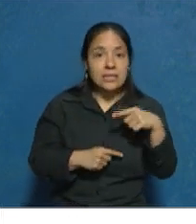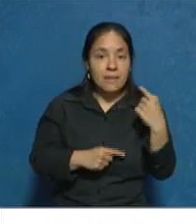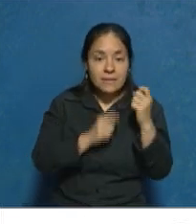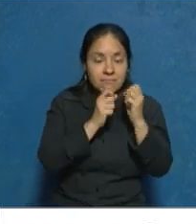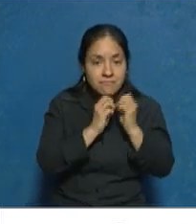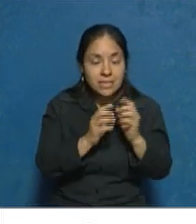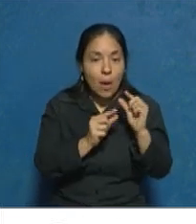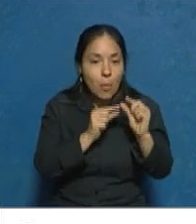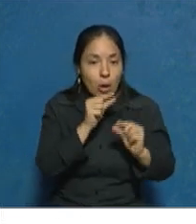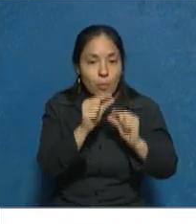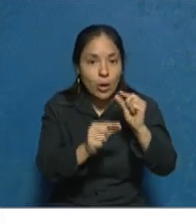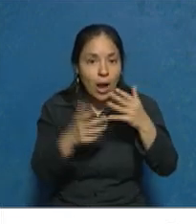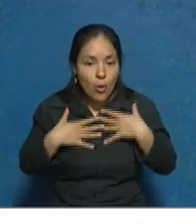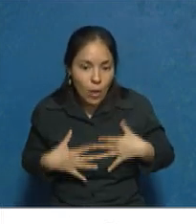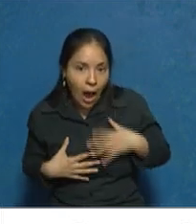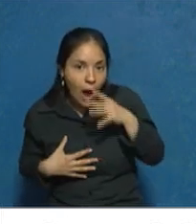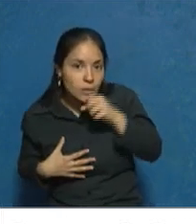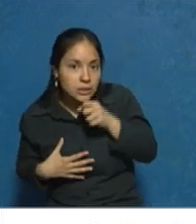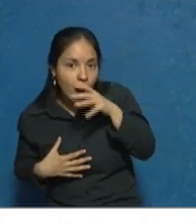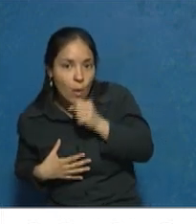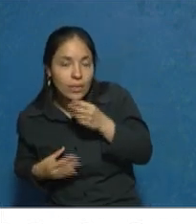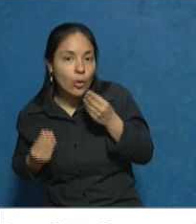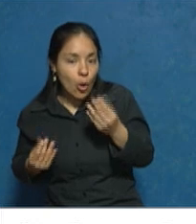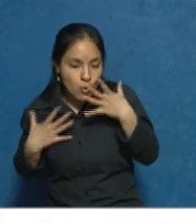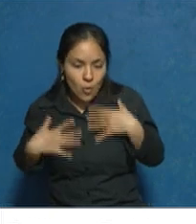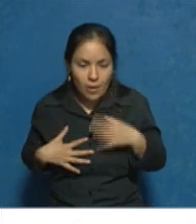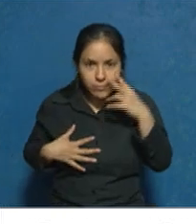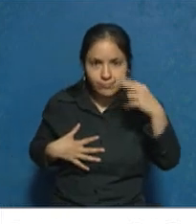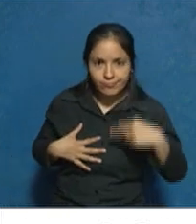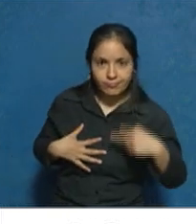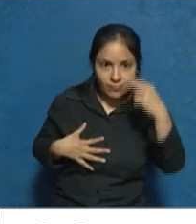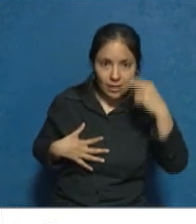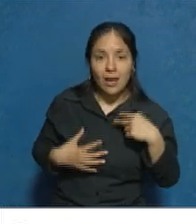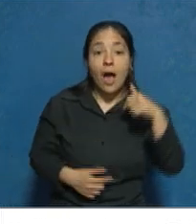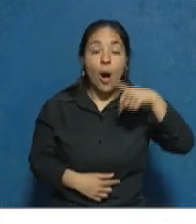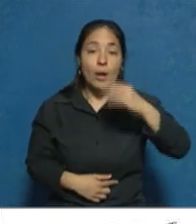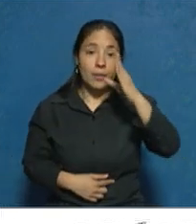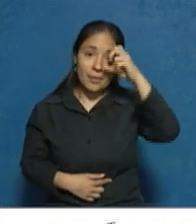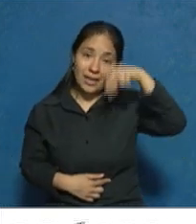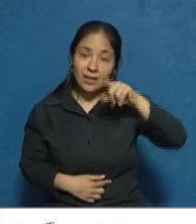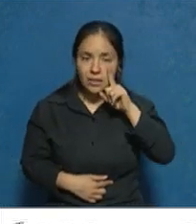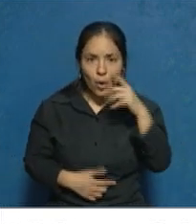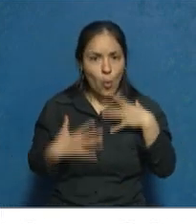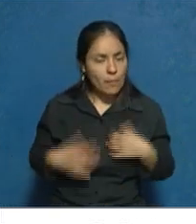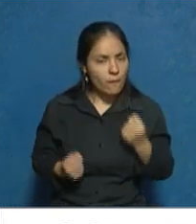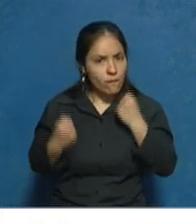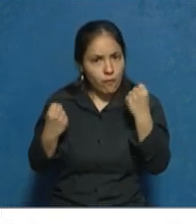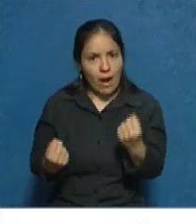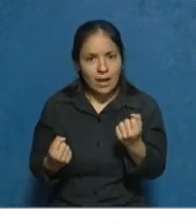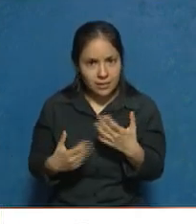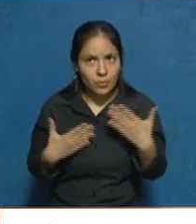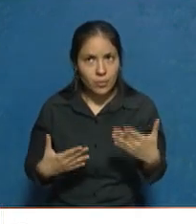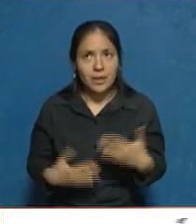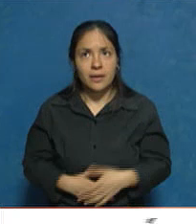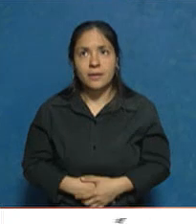cuerpo va tolerando las diferentes drogas. Pero bueno, Beni hasta el día de hoy nos demuestra que es muy fuerte para este tipo de